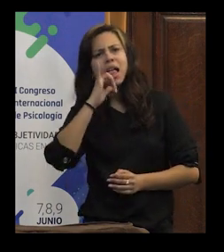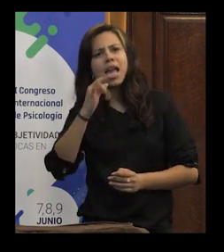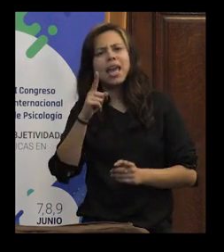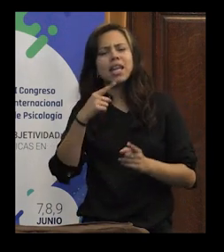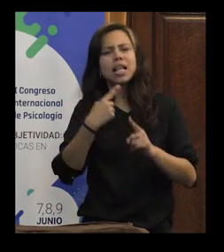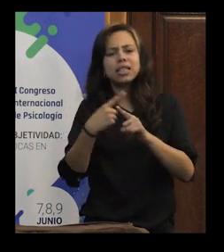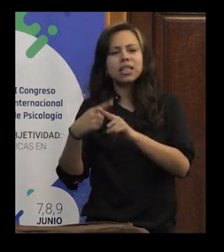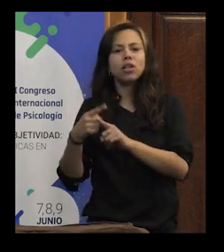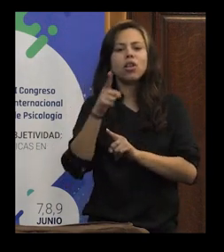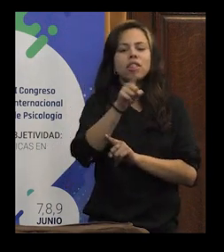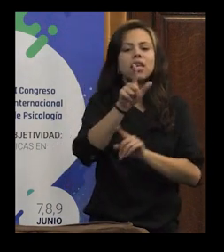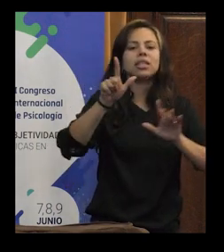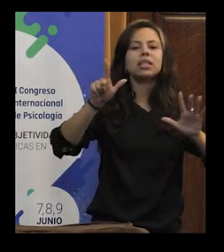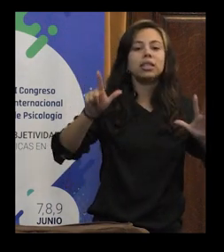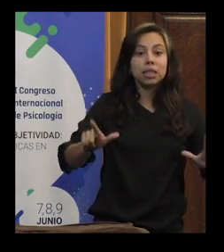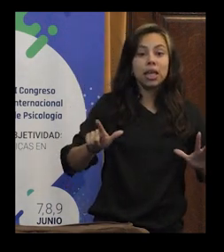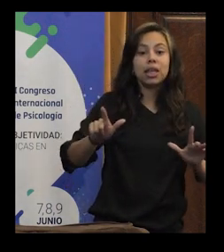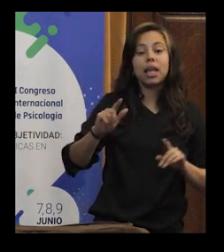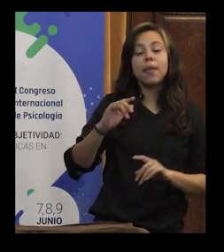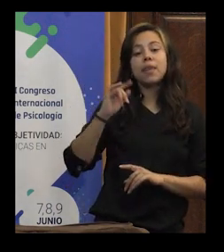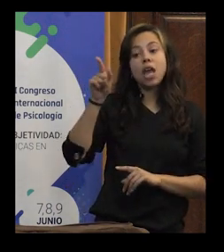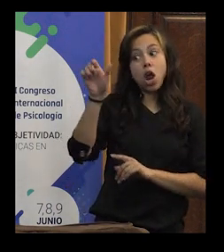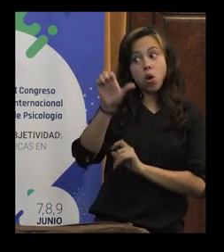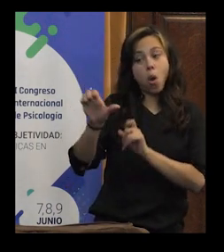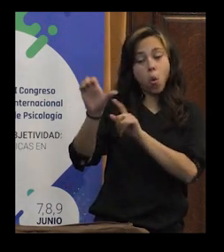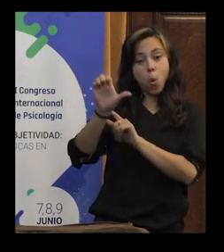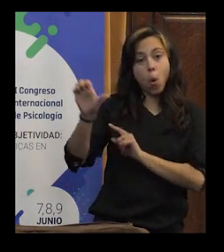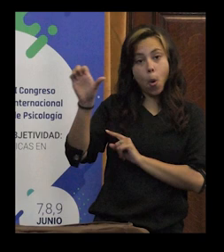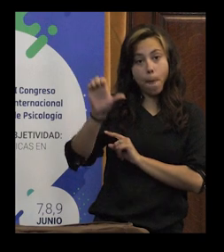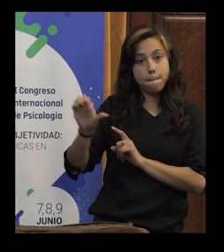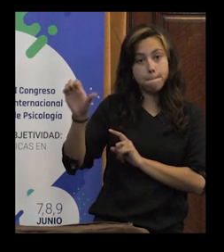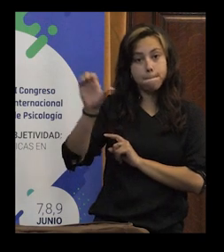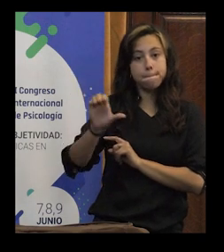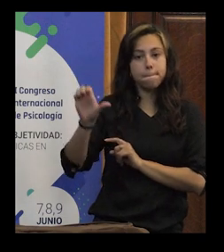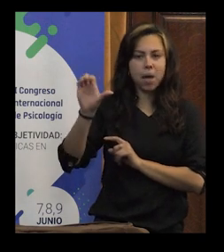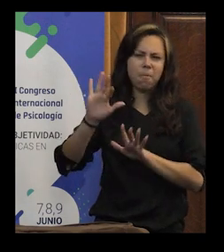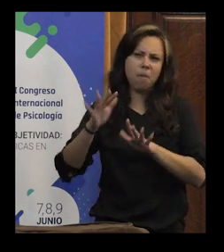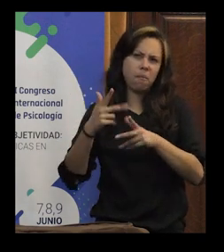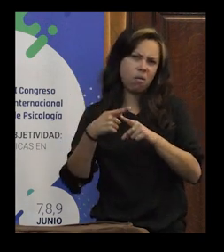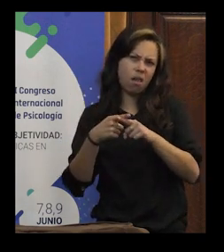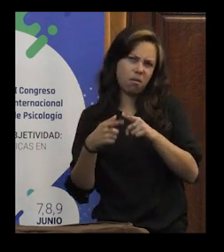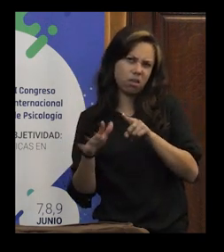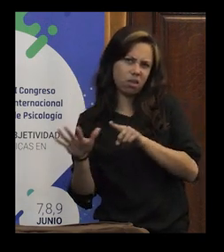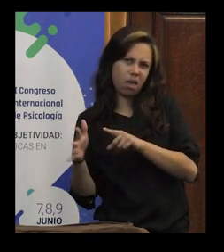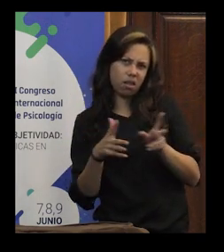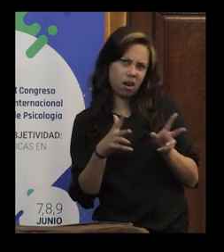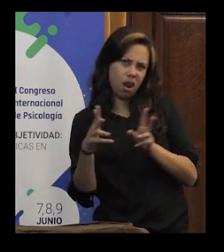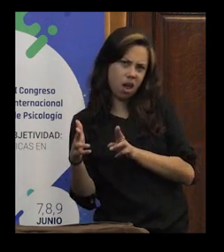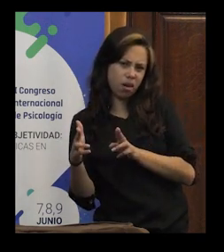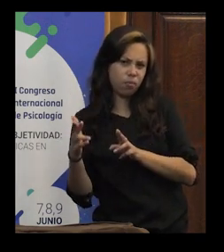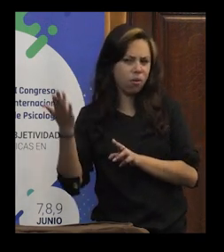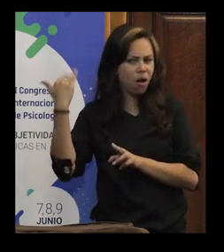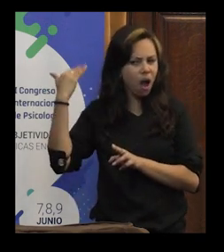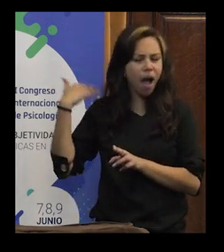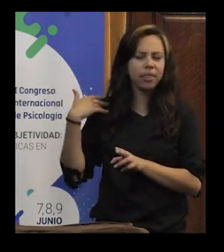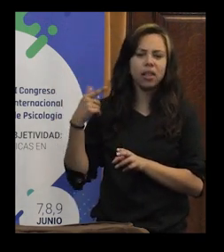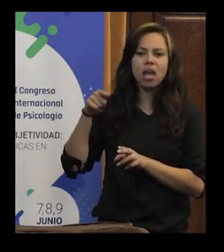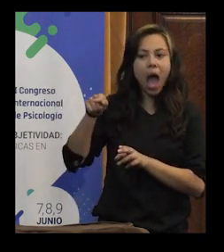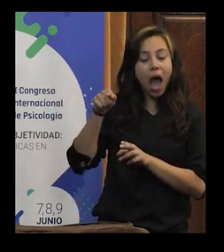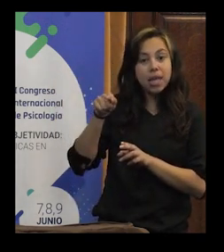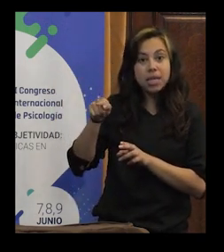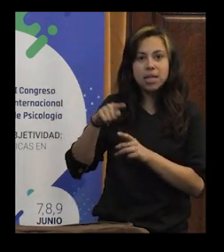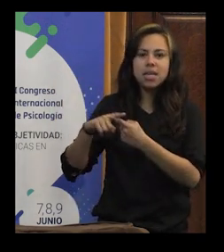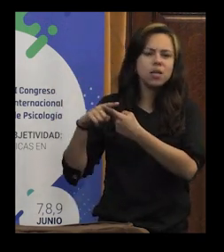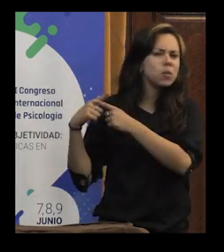século XVII, particularmente na primeira metade, houve um intenso debate sobre